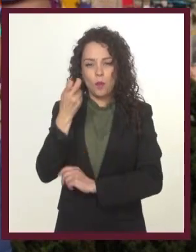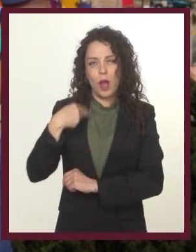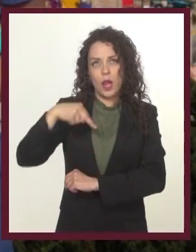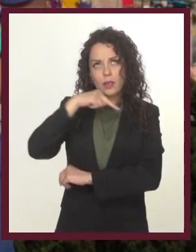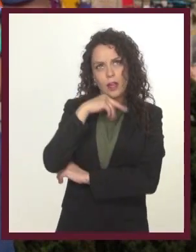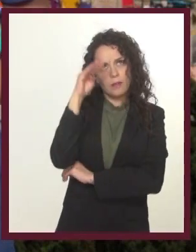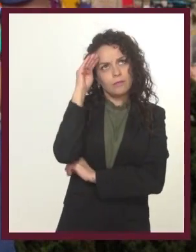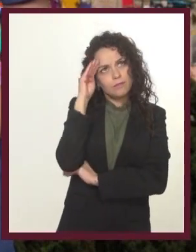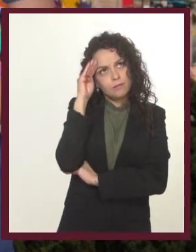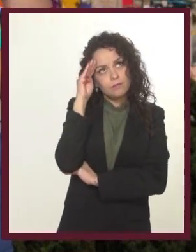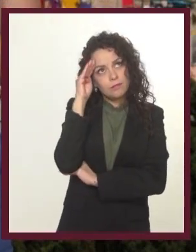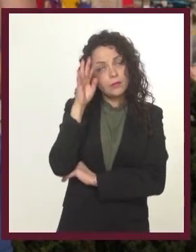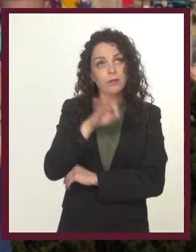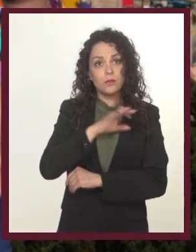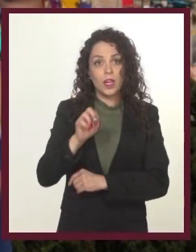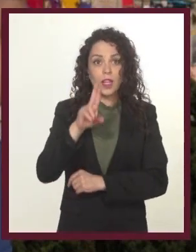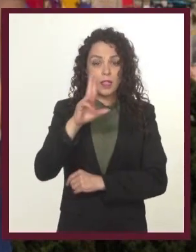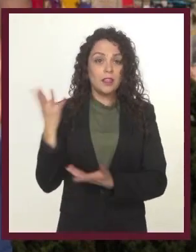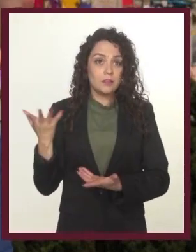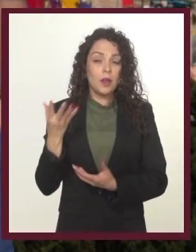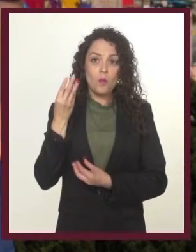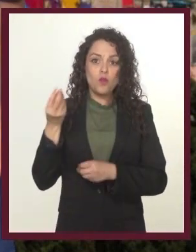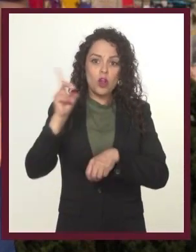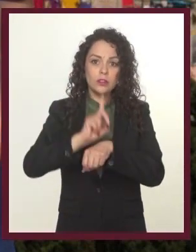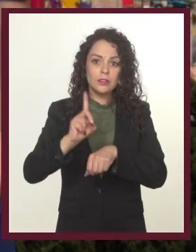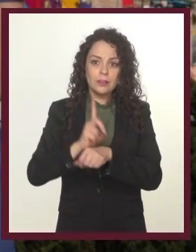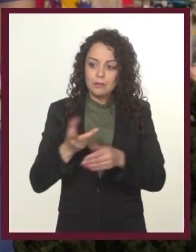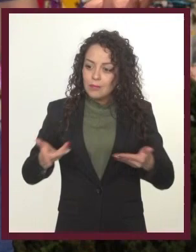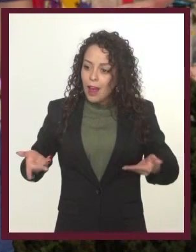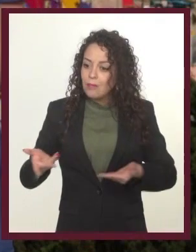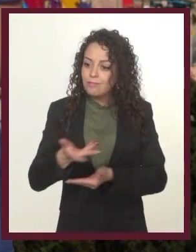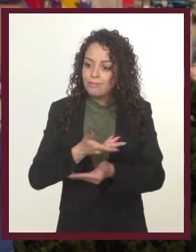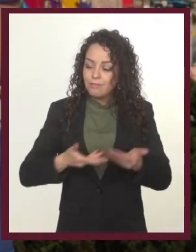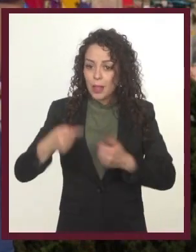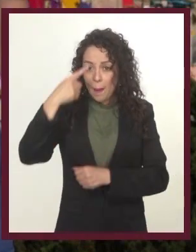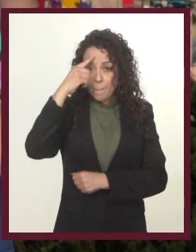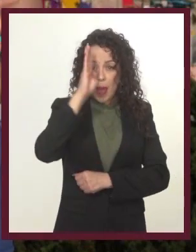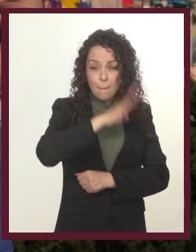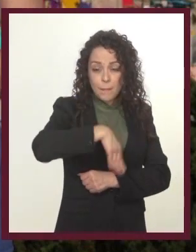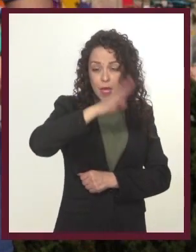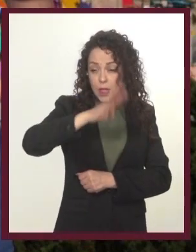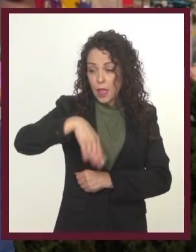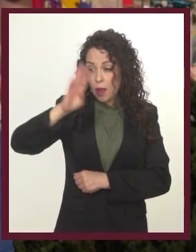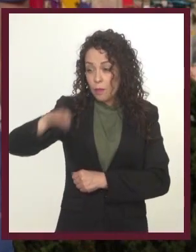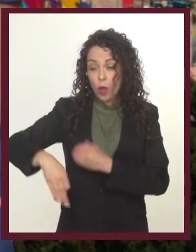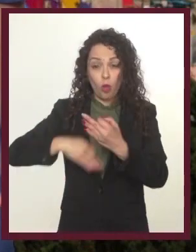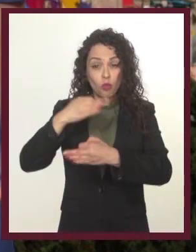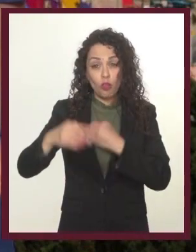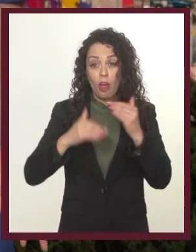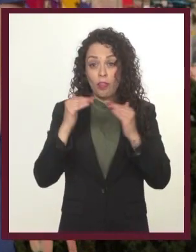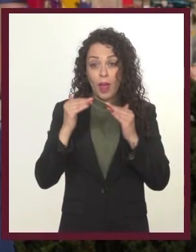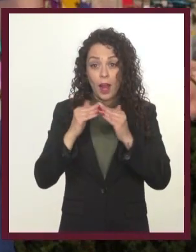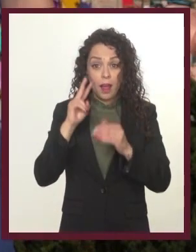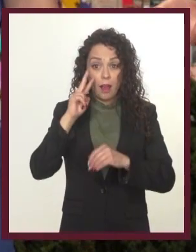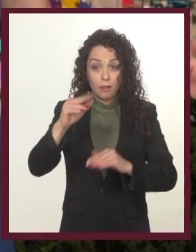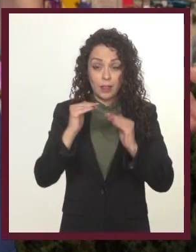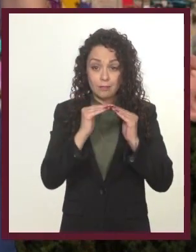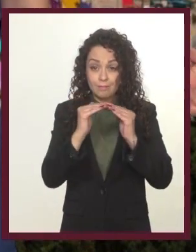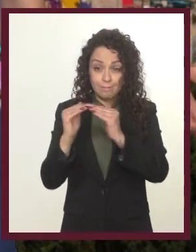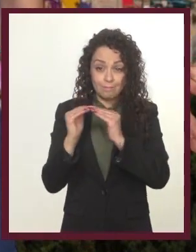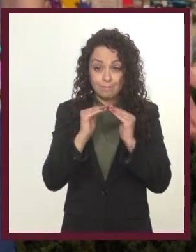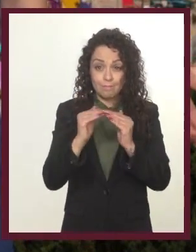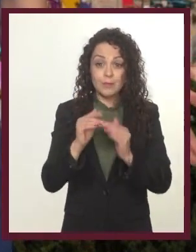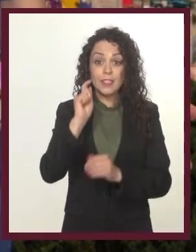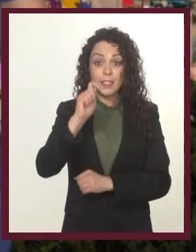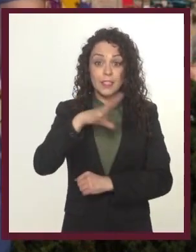nos lleva a imaginar que también hubo días completos de convivencia alrededor del acto de pintar todas esas casas. ¿Qué tenemos al